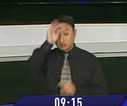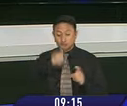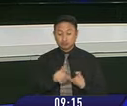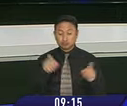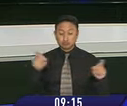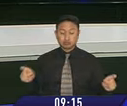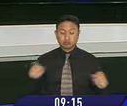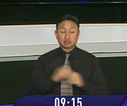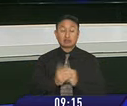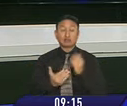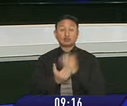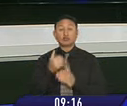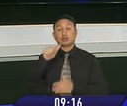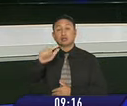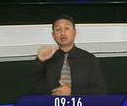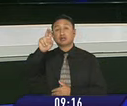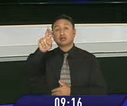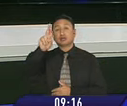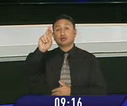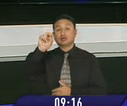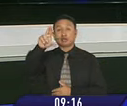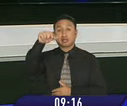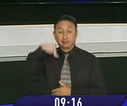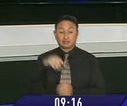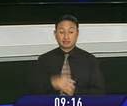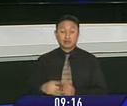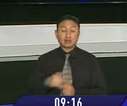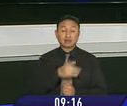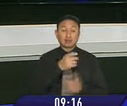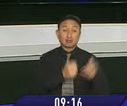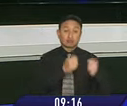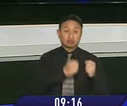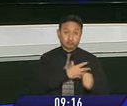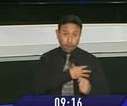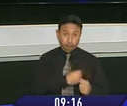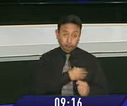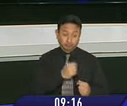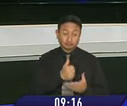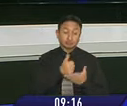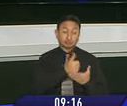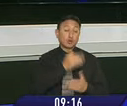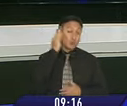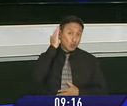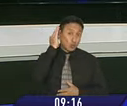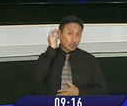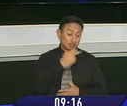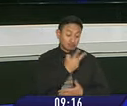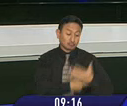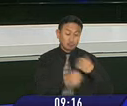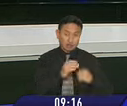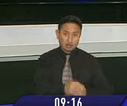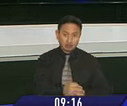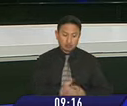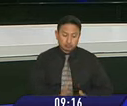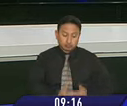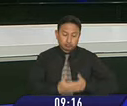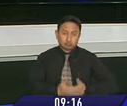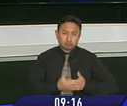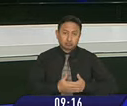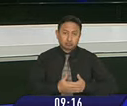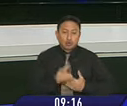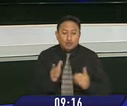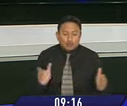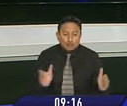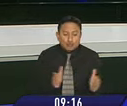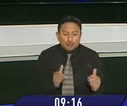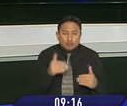de la Nueva Aurora en Quito, con su banco de leche materna, ayudan a las mujeres para que sus hijos prematuros o que